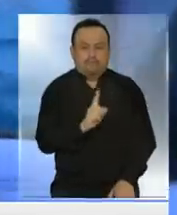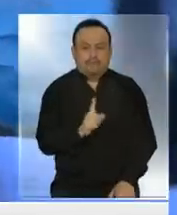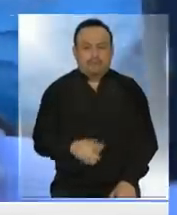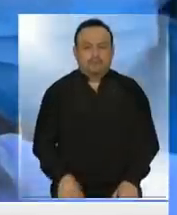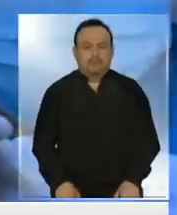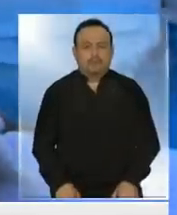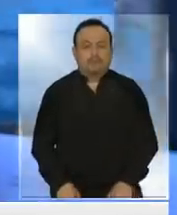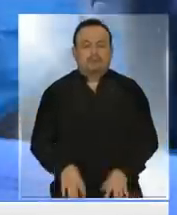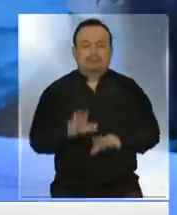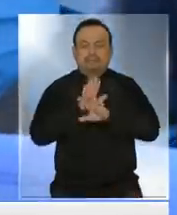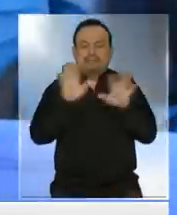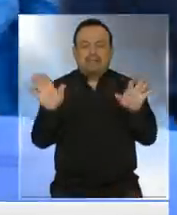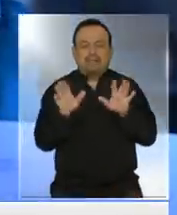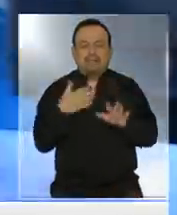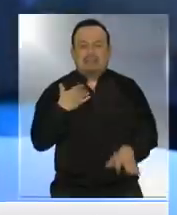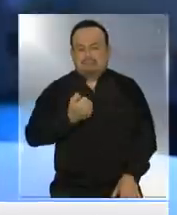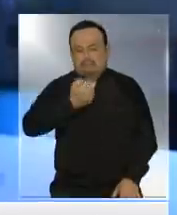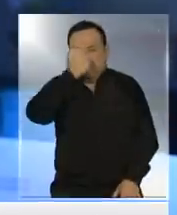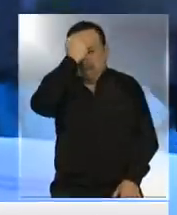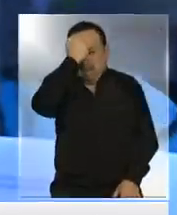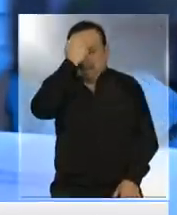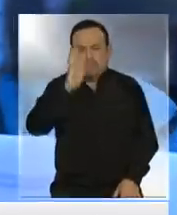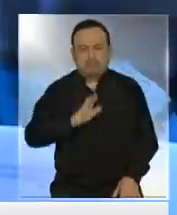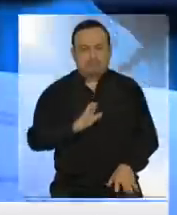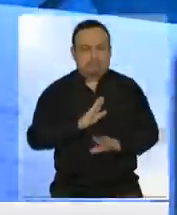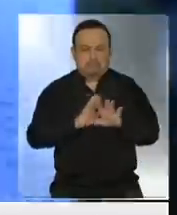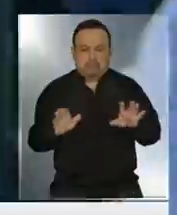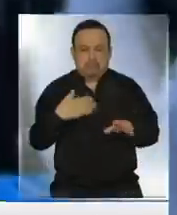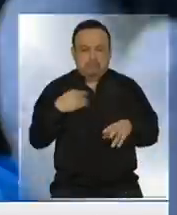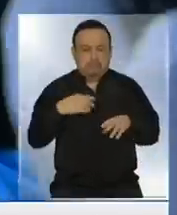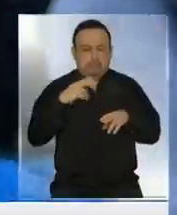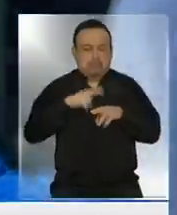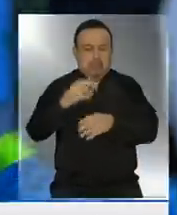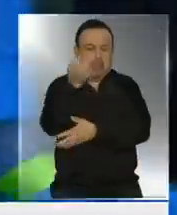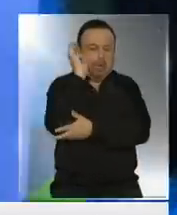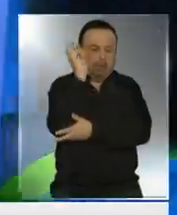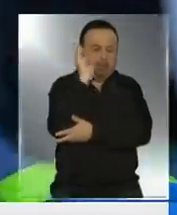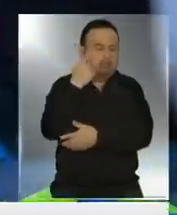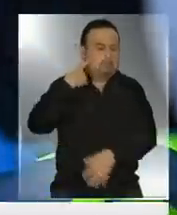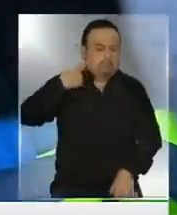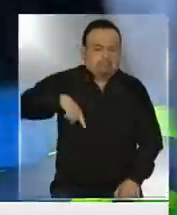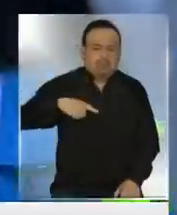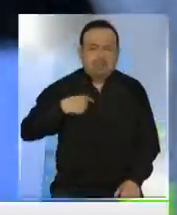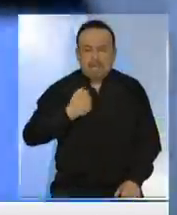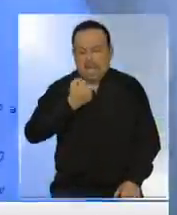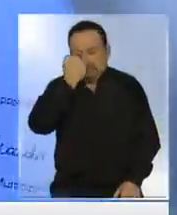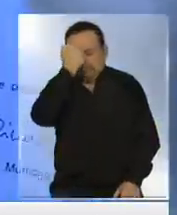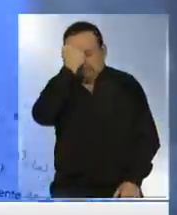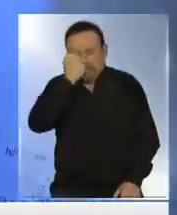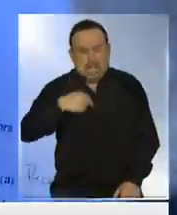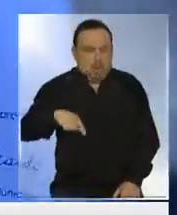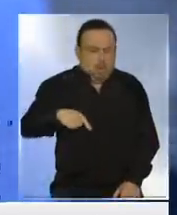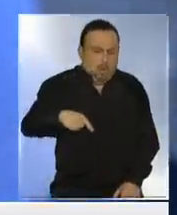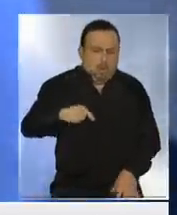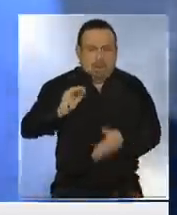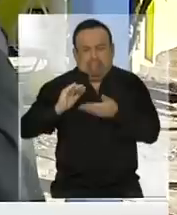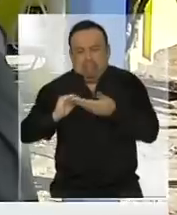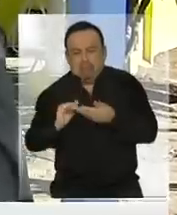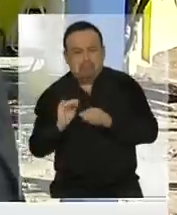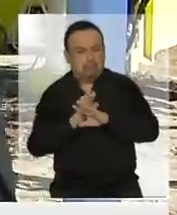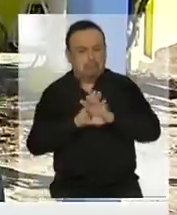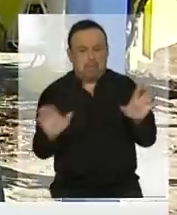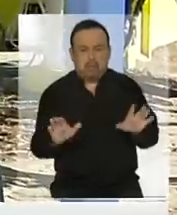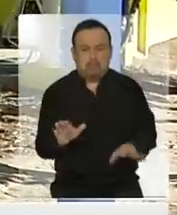acá no mostró ninguna señal de arrepentimiento de haber realizado este culto religioso ningún mea culpa a raíces de esta